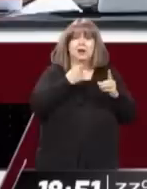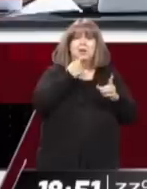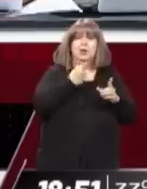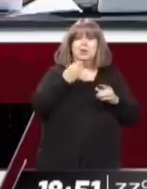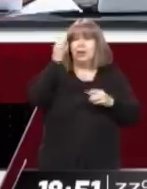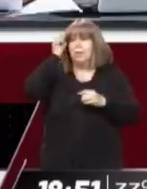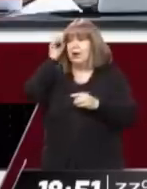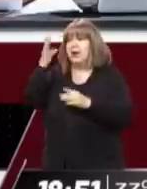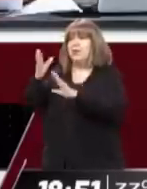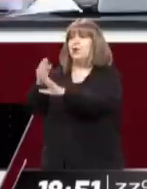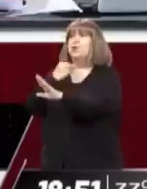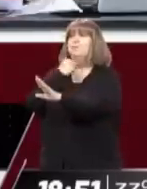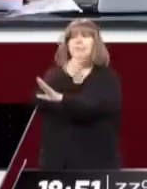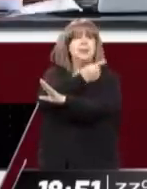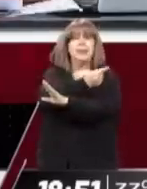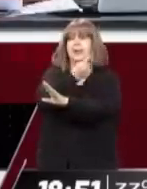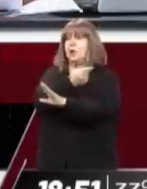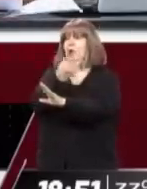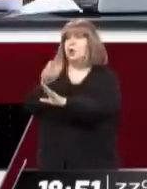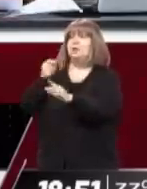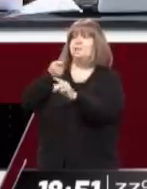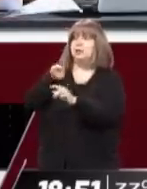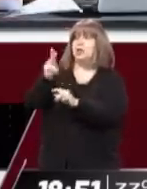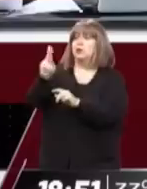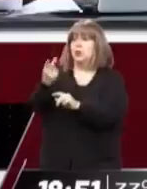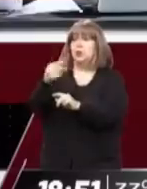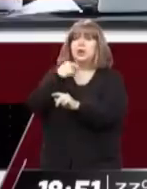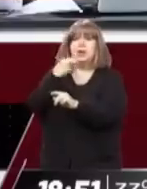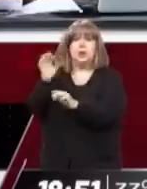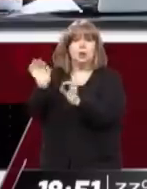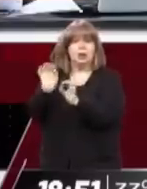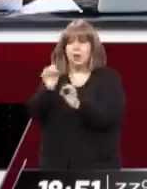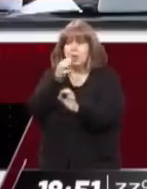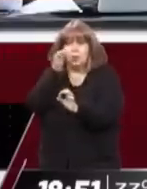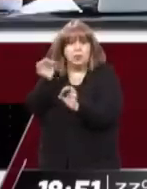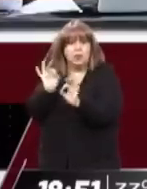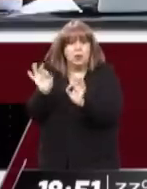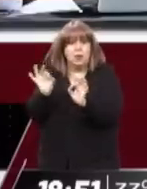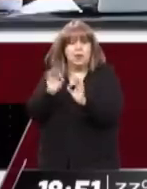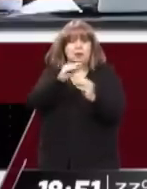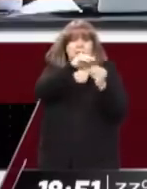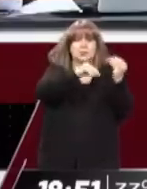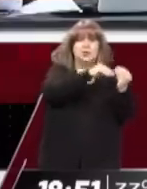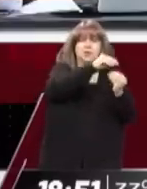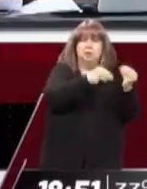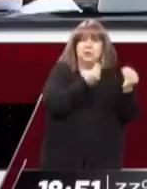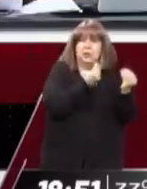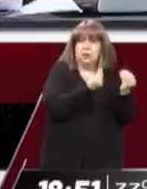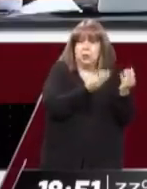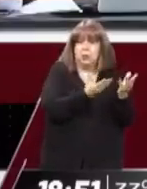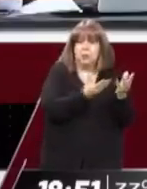renegaron totalmente del dolor tan intenso, chicas, porque convengamos que la muerte